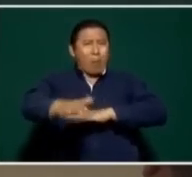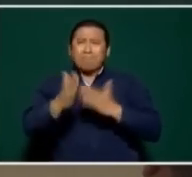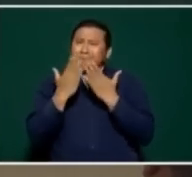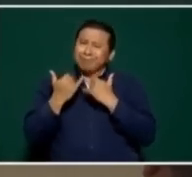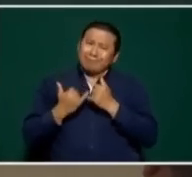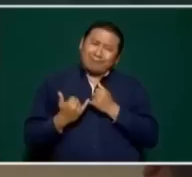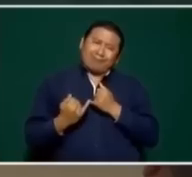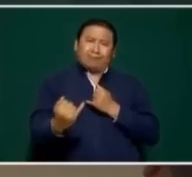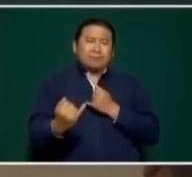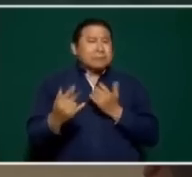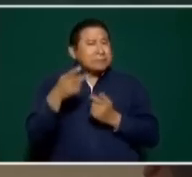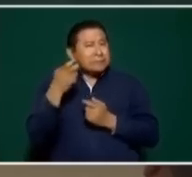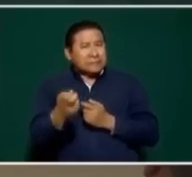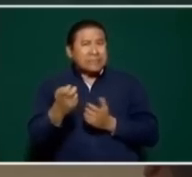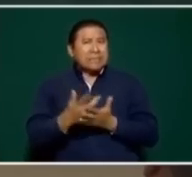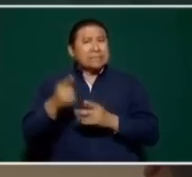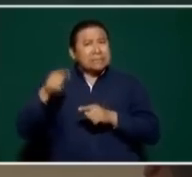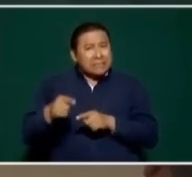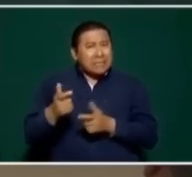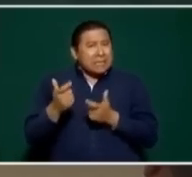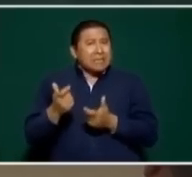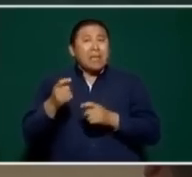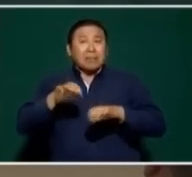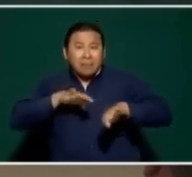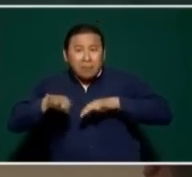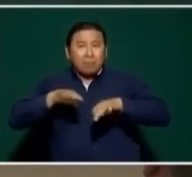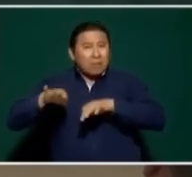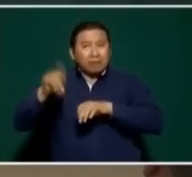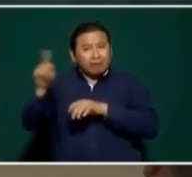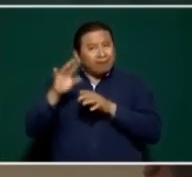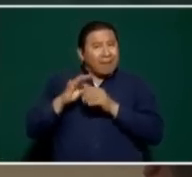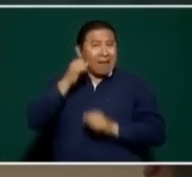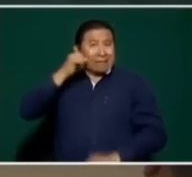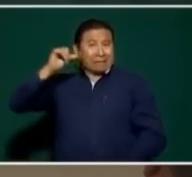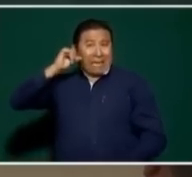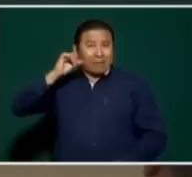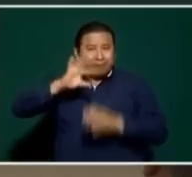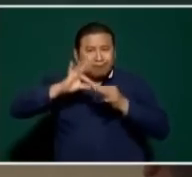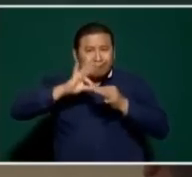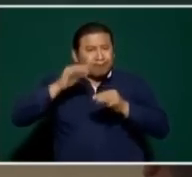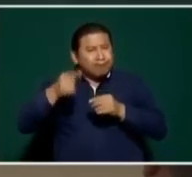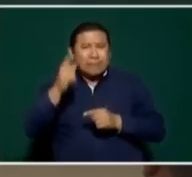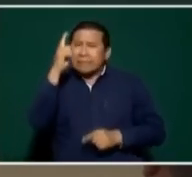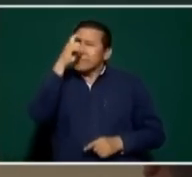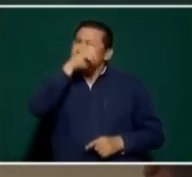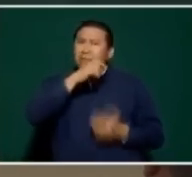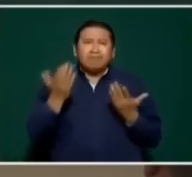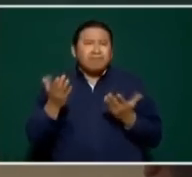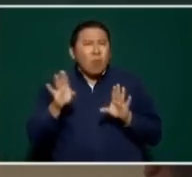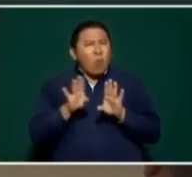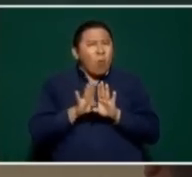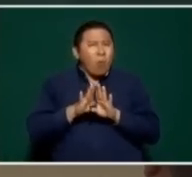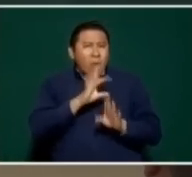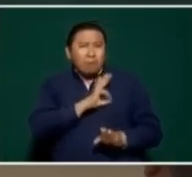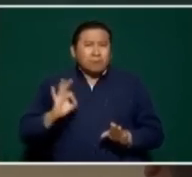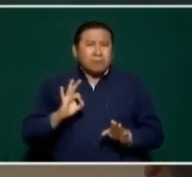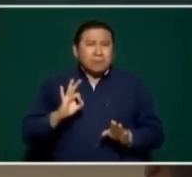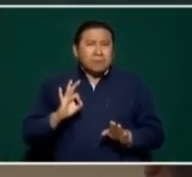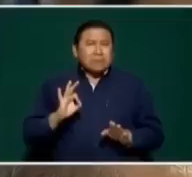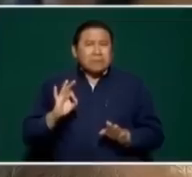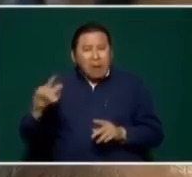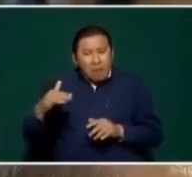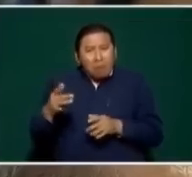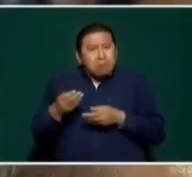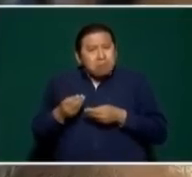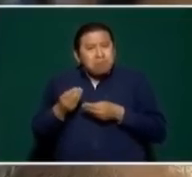y pues toda esta derrama de empleos de lo que usted hablaba ayer, pues difícilmente va a poderle